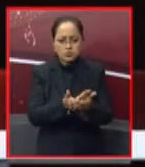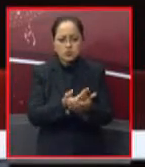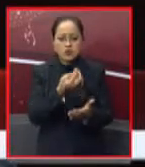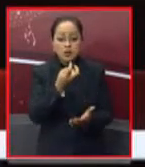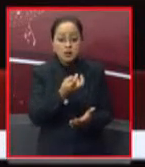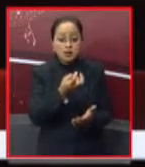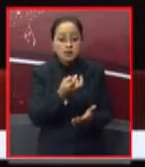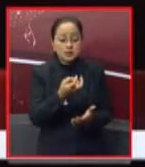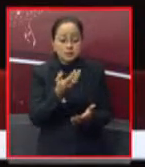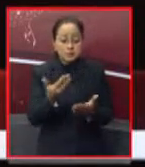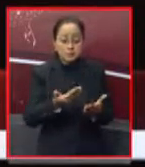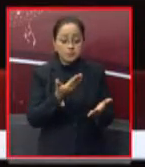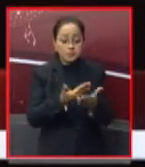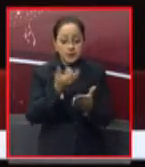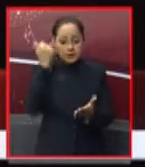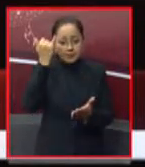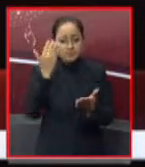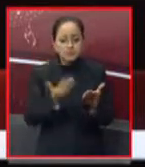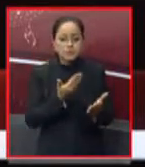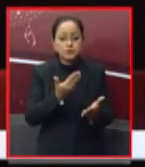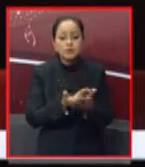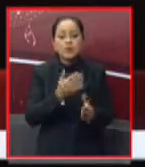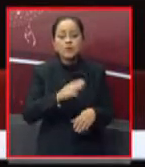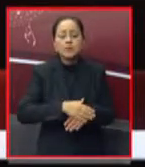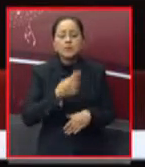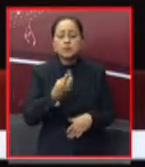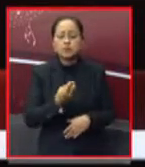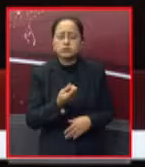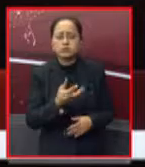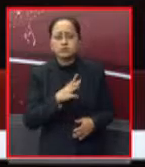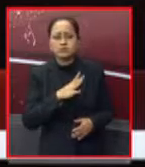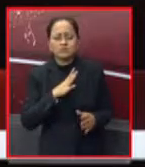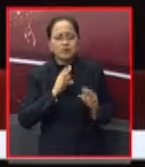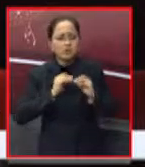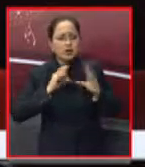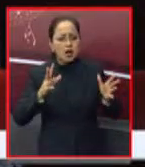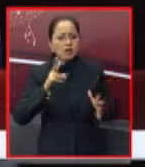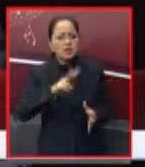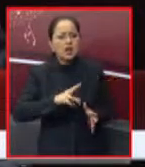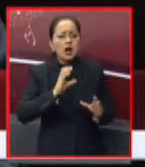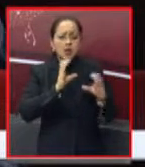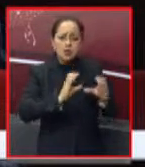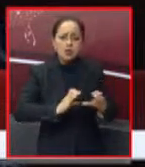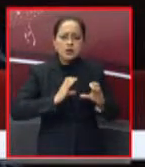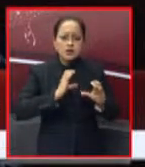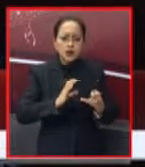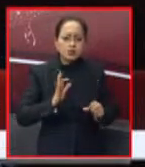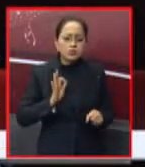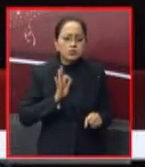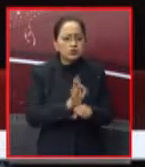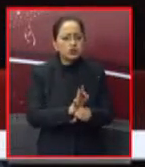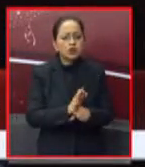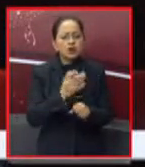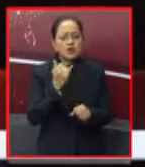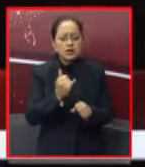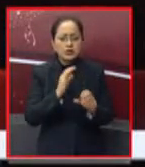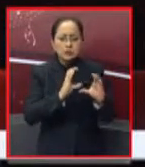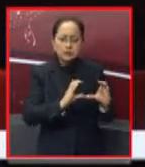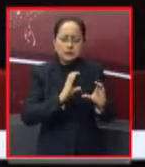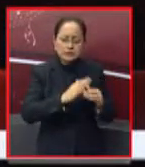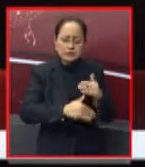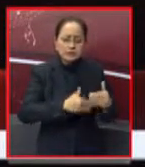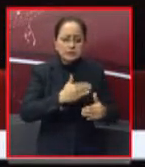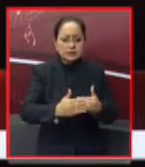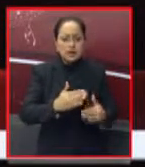de este dictamen presentado, porque la realidad del cuidado, protección y preservación